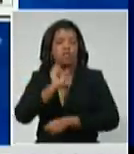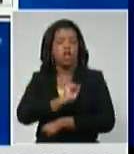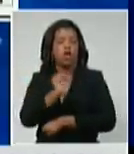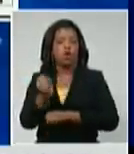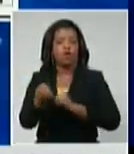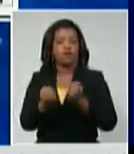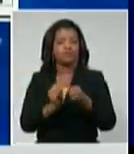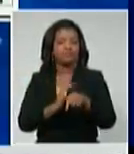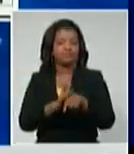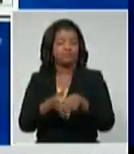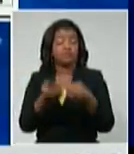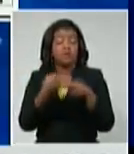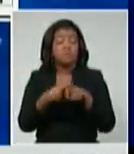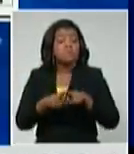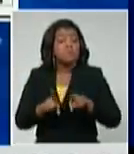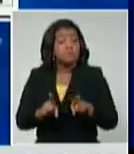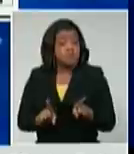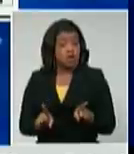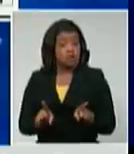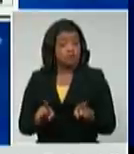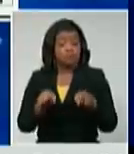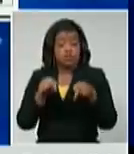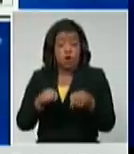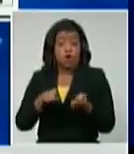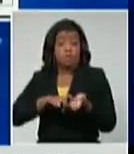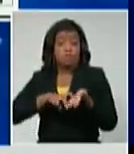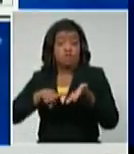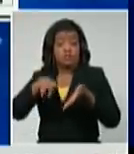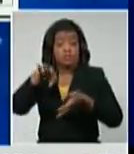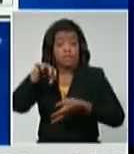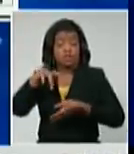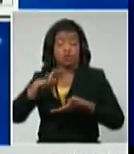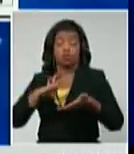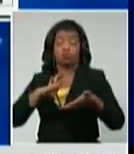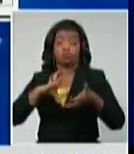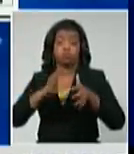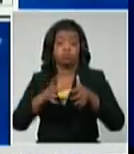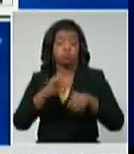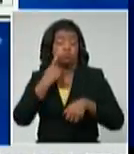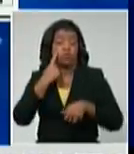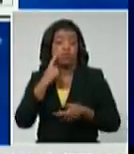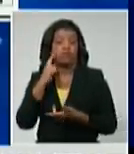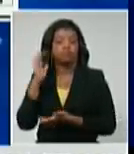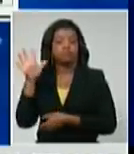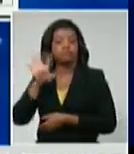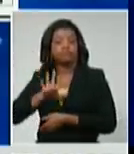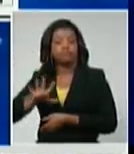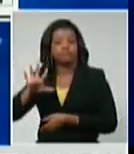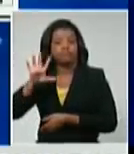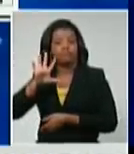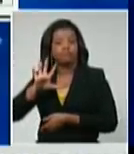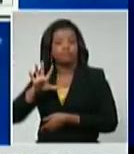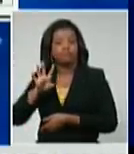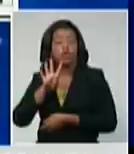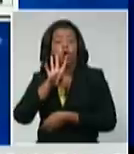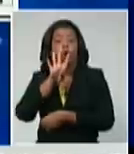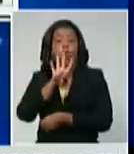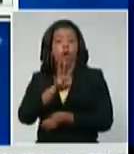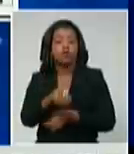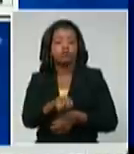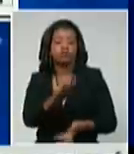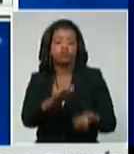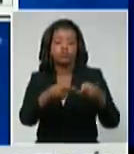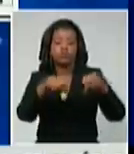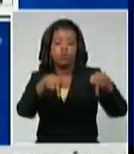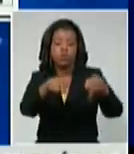obstante, hoy es una provincia que tiene esa complejidad que vemos ahí. Tiene 4 eventos activos,